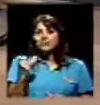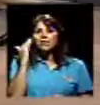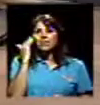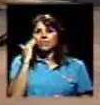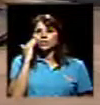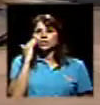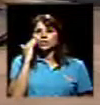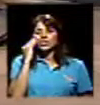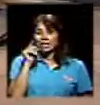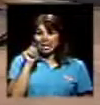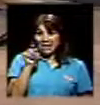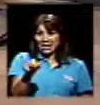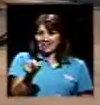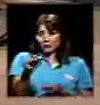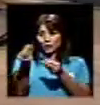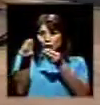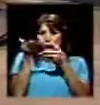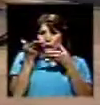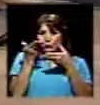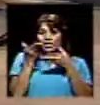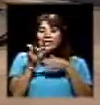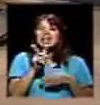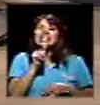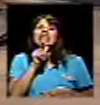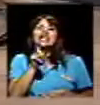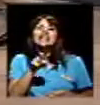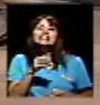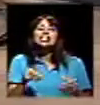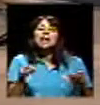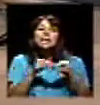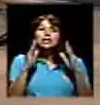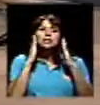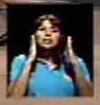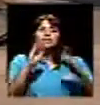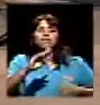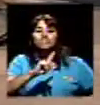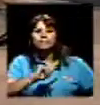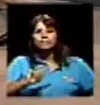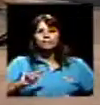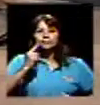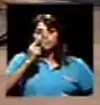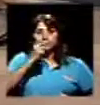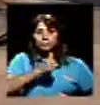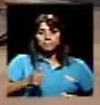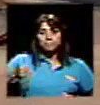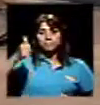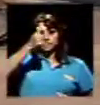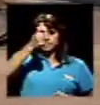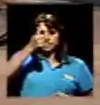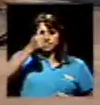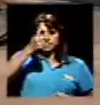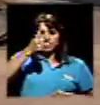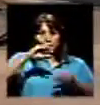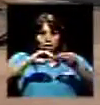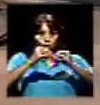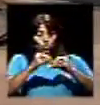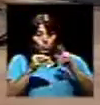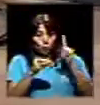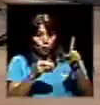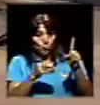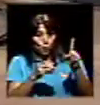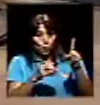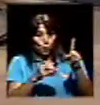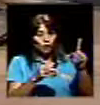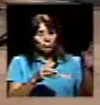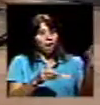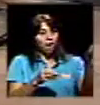dice quién necesita mayor prioridad. Deberíamos sentar a conversar al número 1 con el